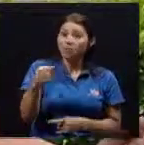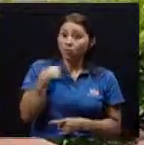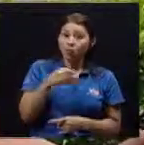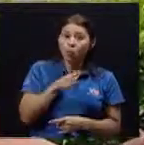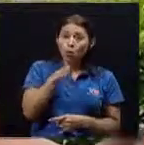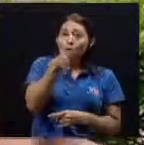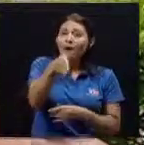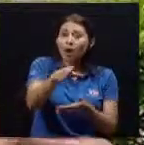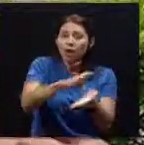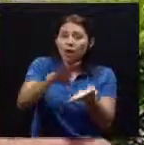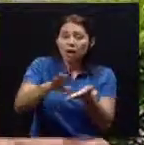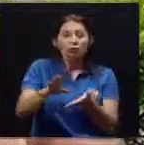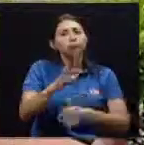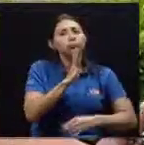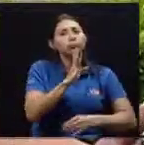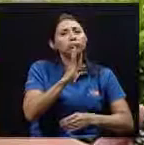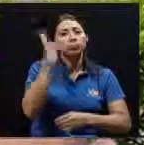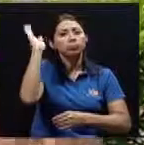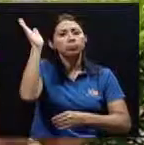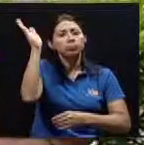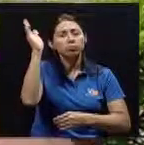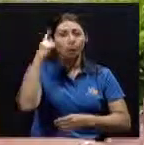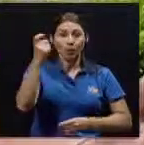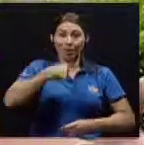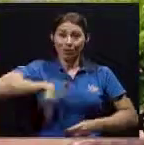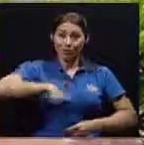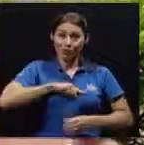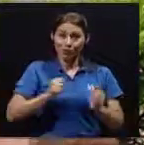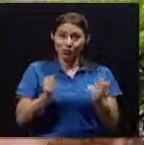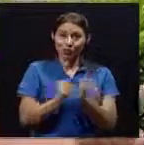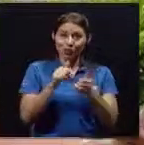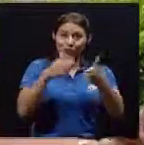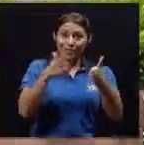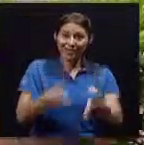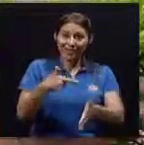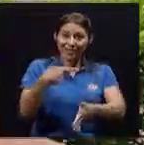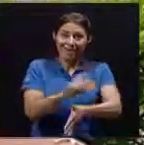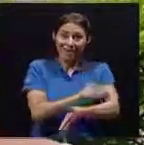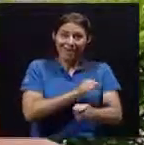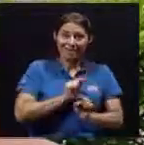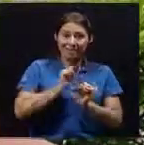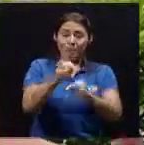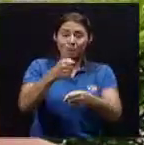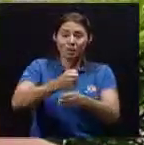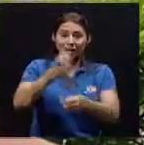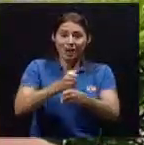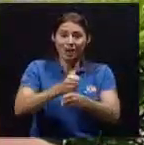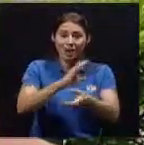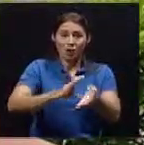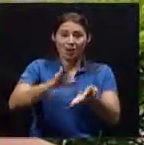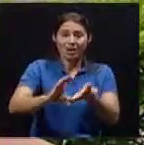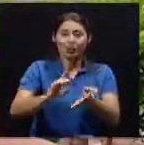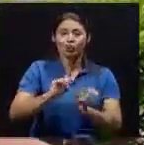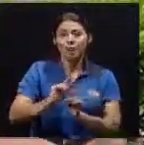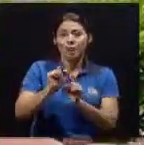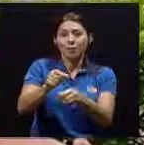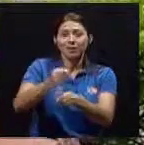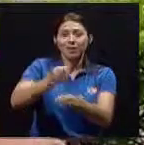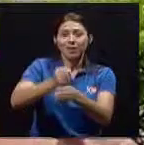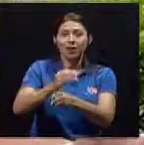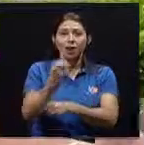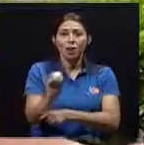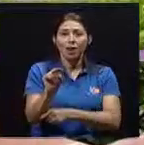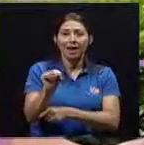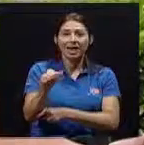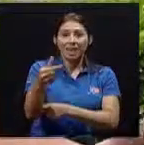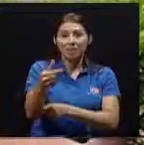a los colegios, por ejemplo nosotros desde la Escuela de Enfermería, cuando vamos con los estudiantes de enfermería a trabajar a los colegios y a las ONG, donde encontramos